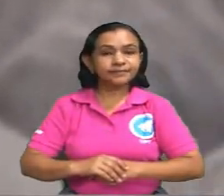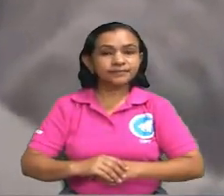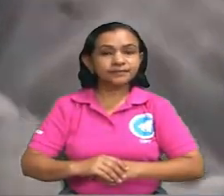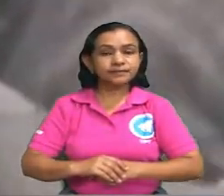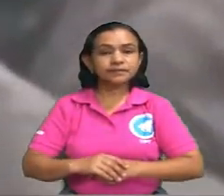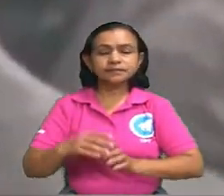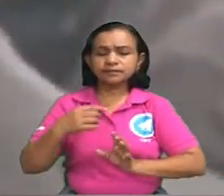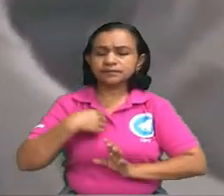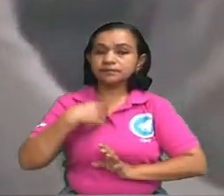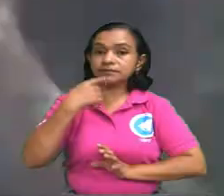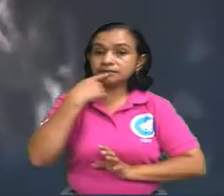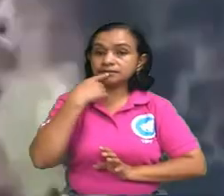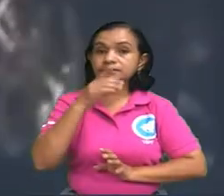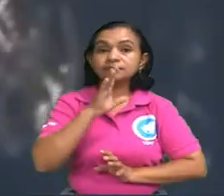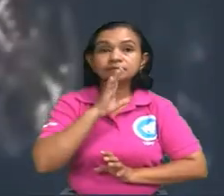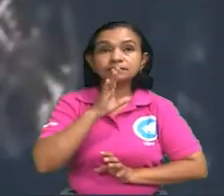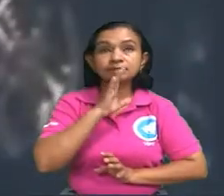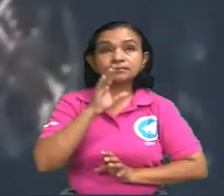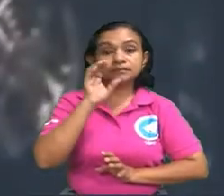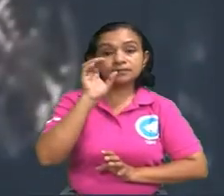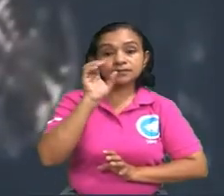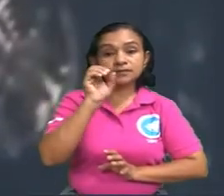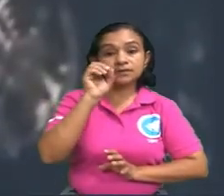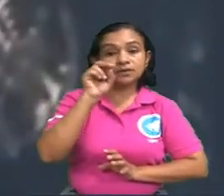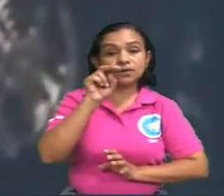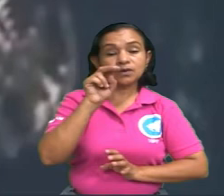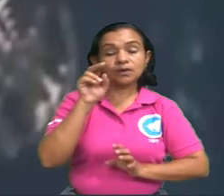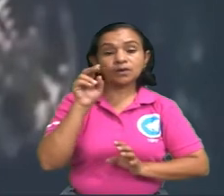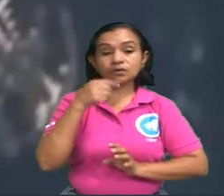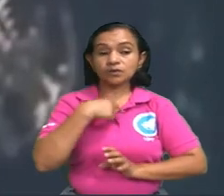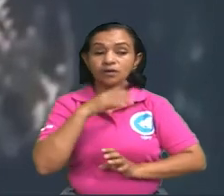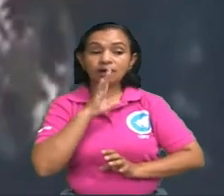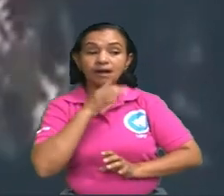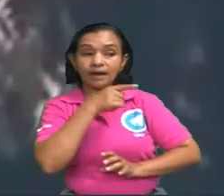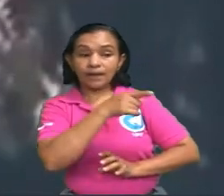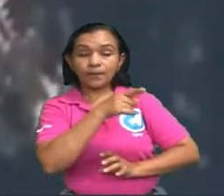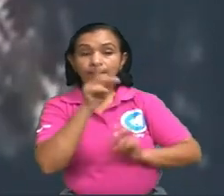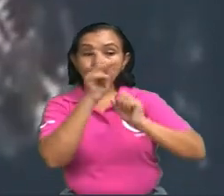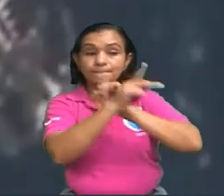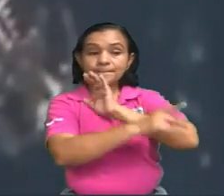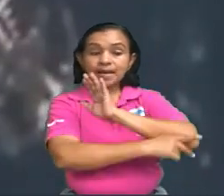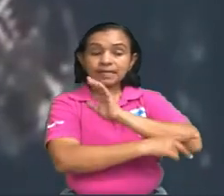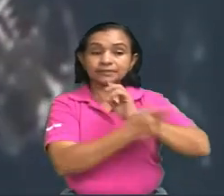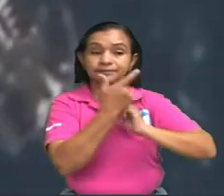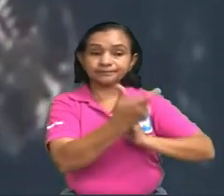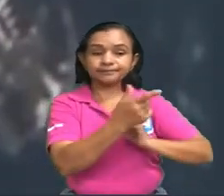Me dirijo a las naciones ricas para que contribuyan.